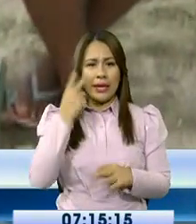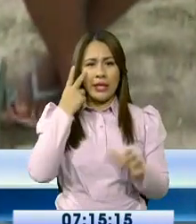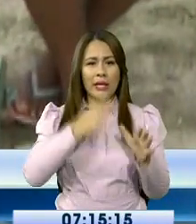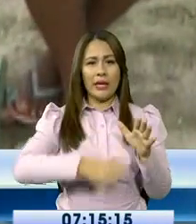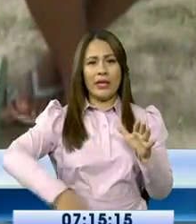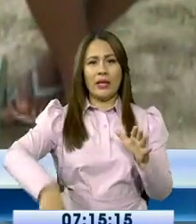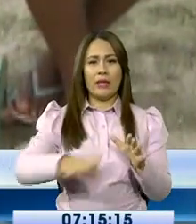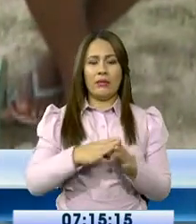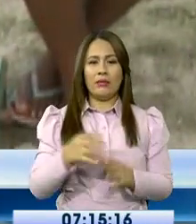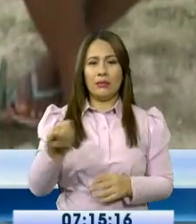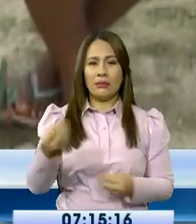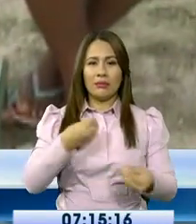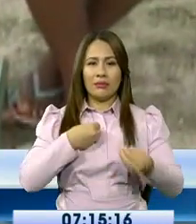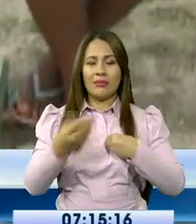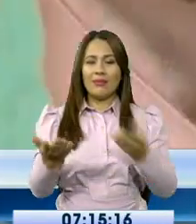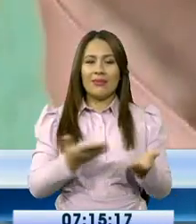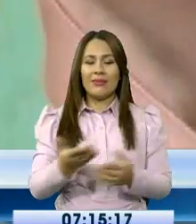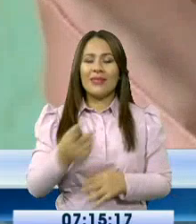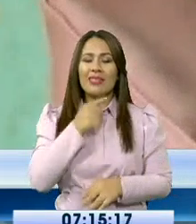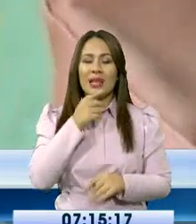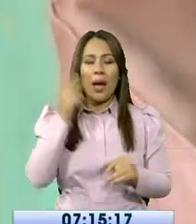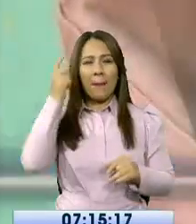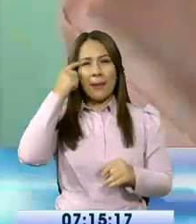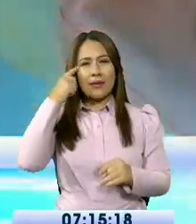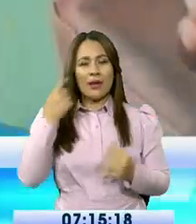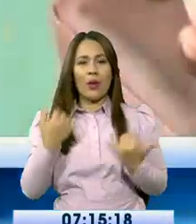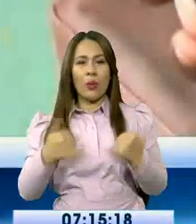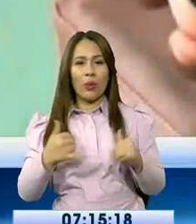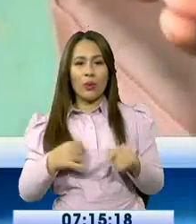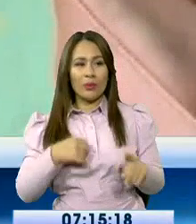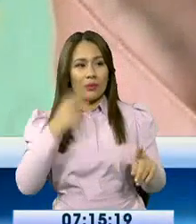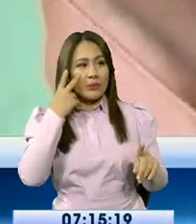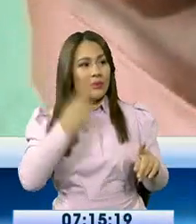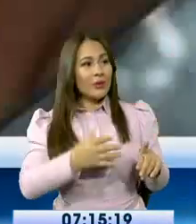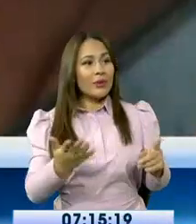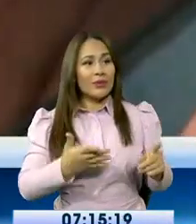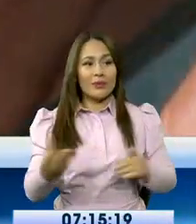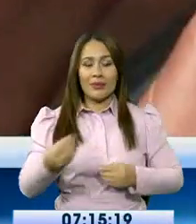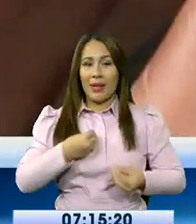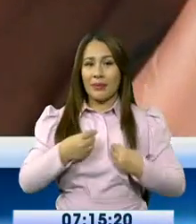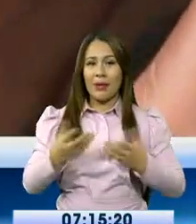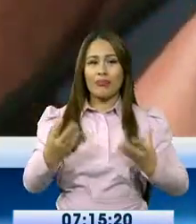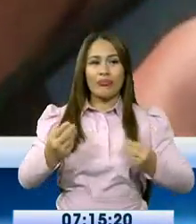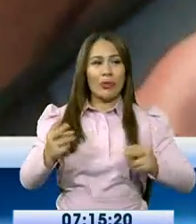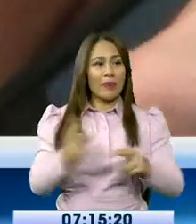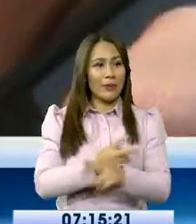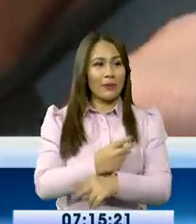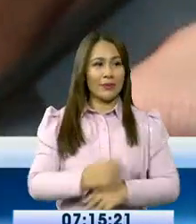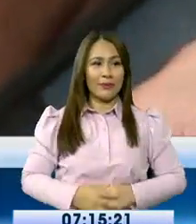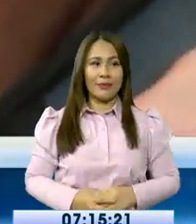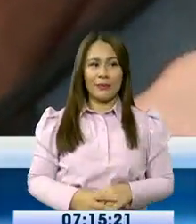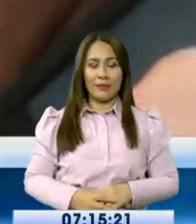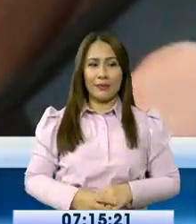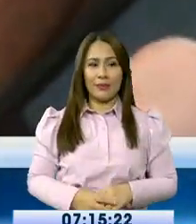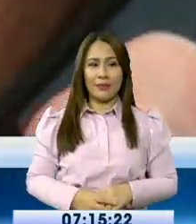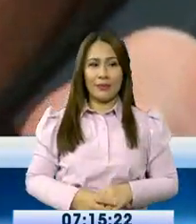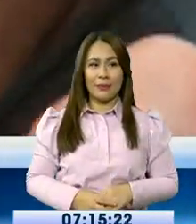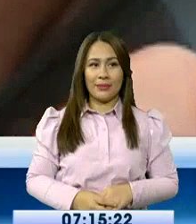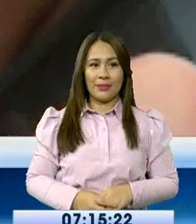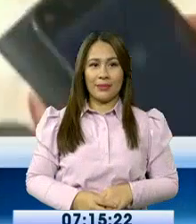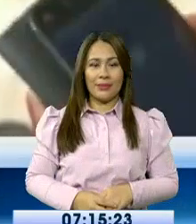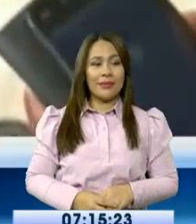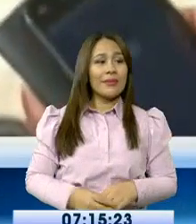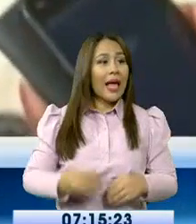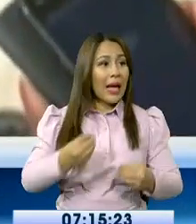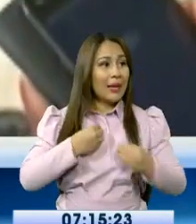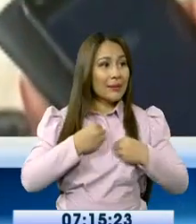de los retos de la ballena azul como que no tiene cabida, aunque aceptaron que en la parroquia existe conexión a internet y que el uso de redes